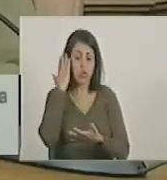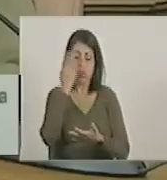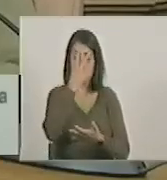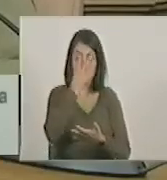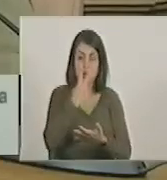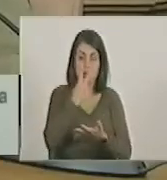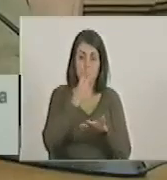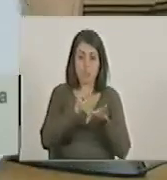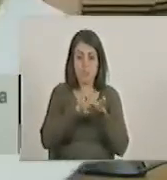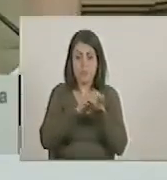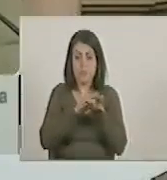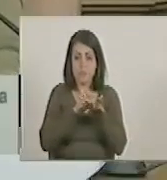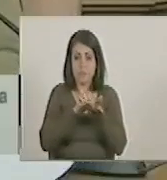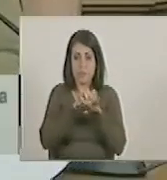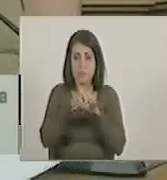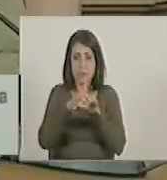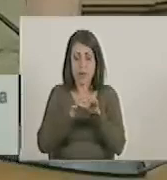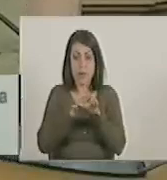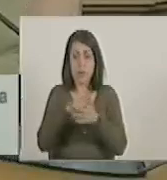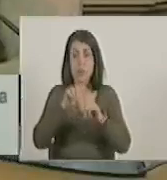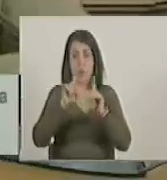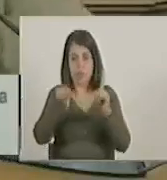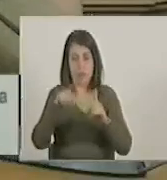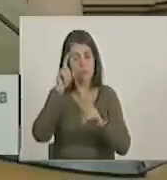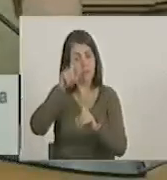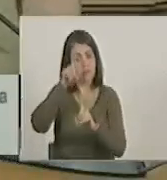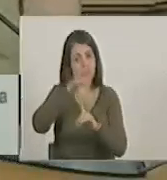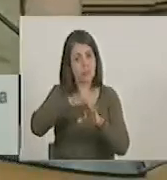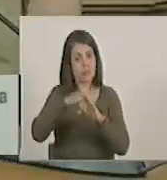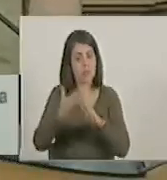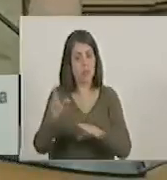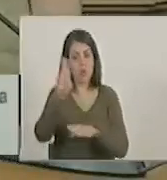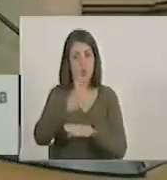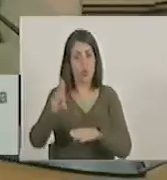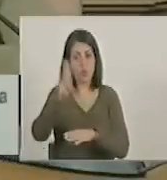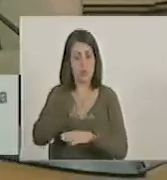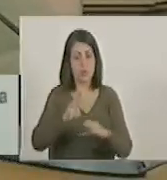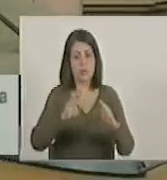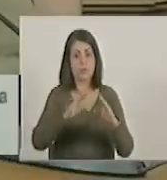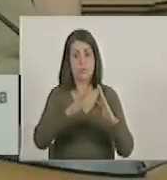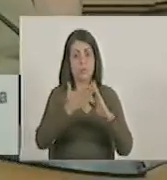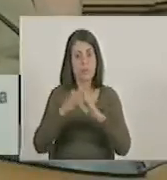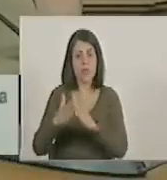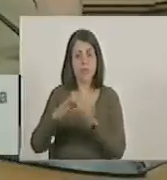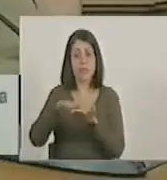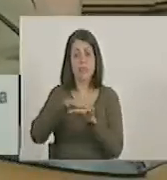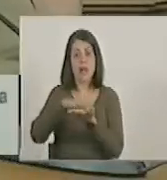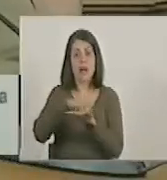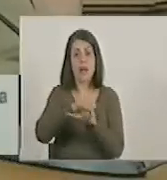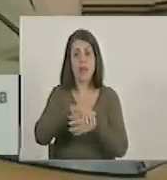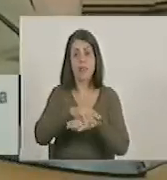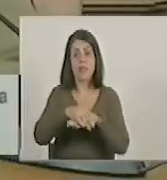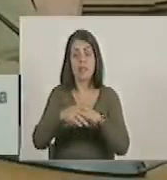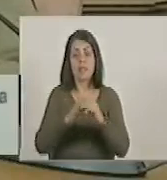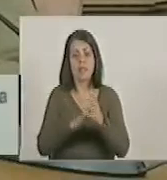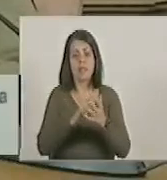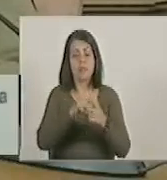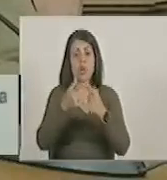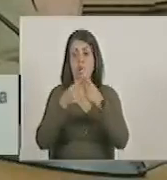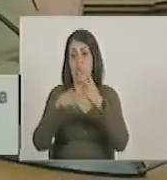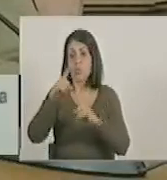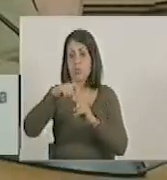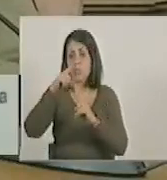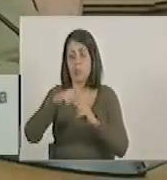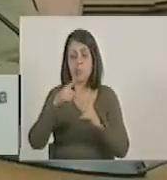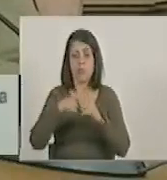los ambliopes, así como también la formación en el uso de la comunidad táctil, los macrotipos,